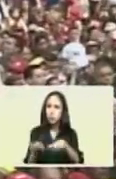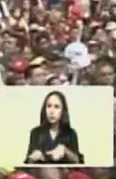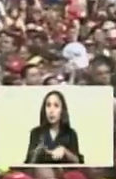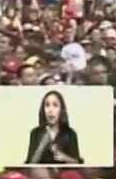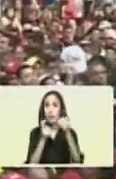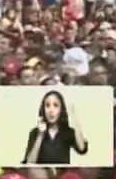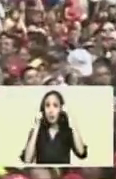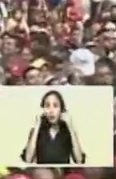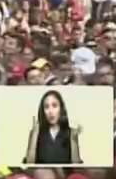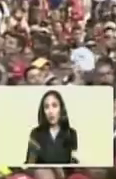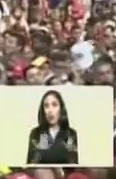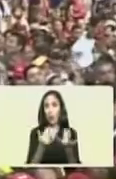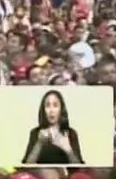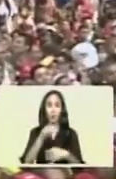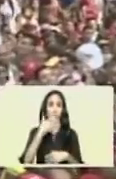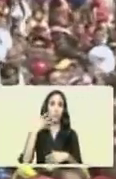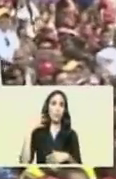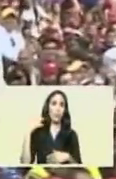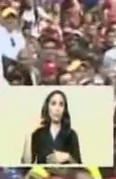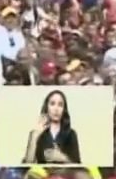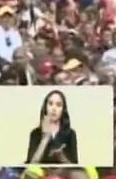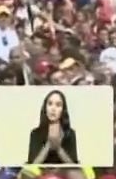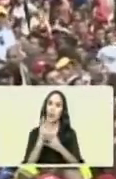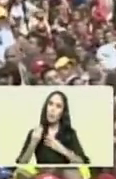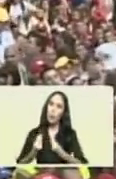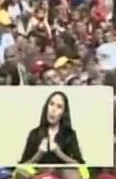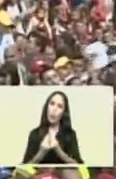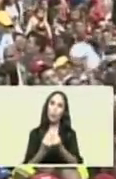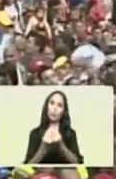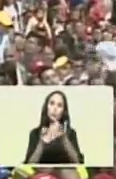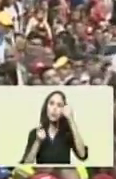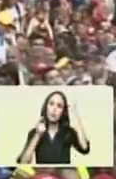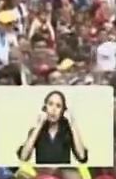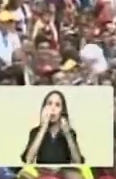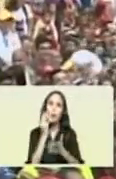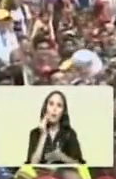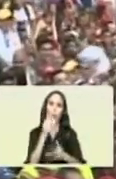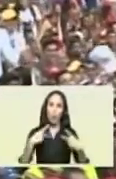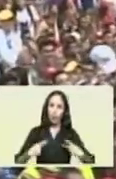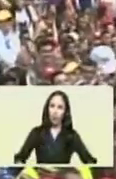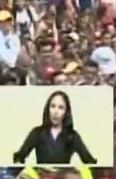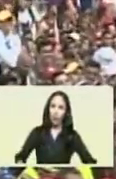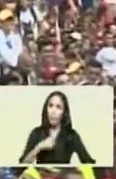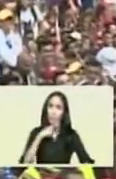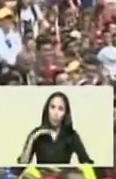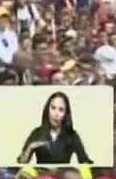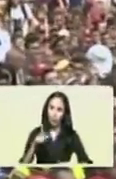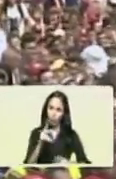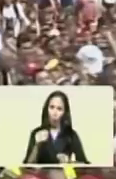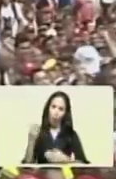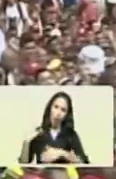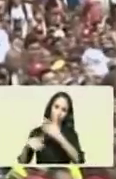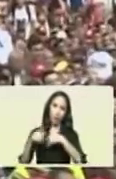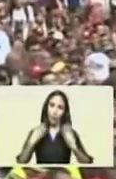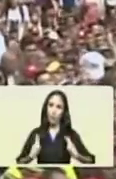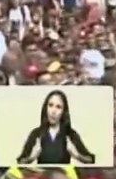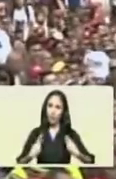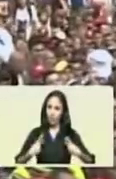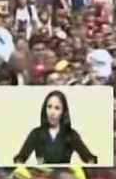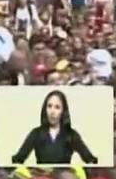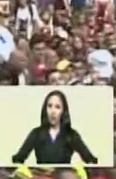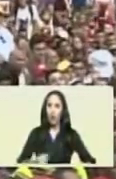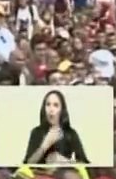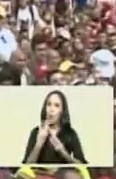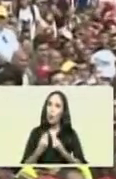orgullosos de haber acompañado al comandante chávez en vida y tenemos que sentirnos orgullosos yo me siento